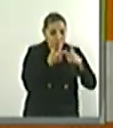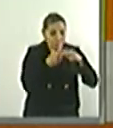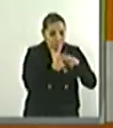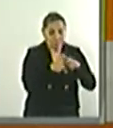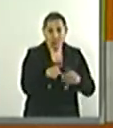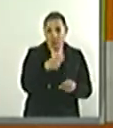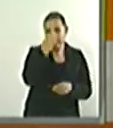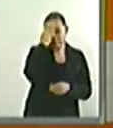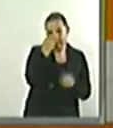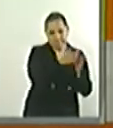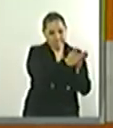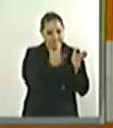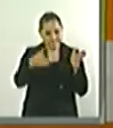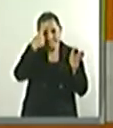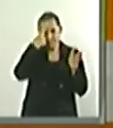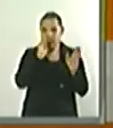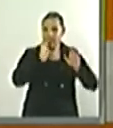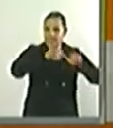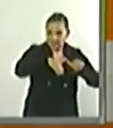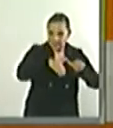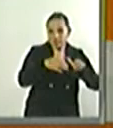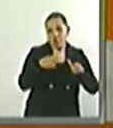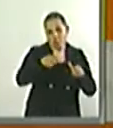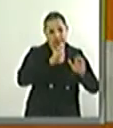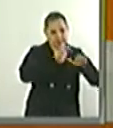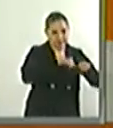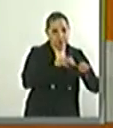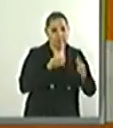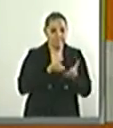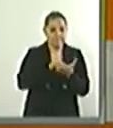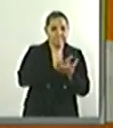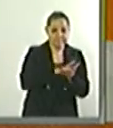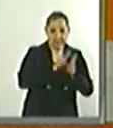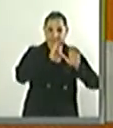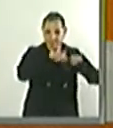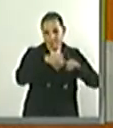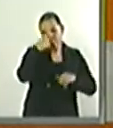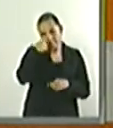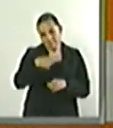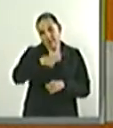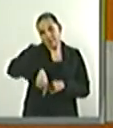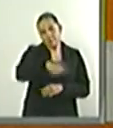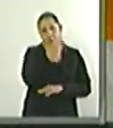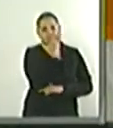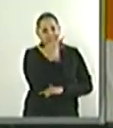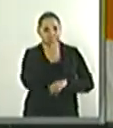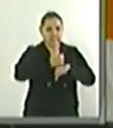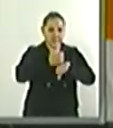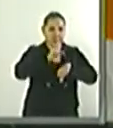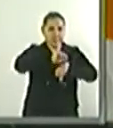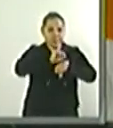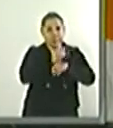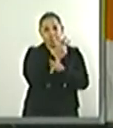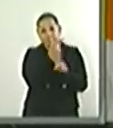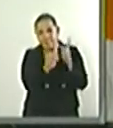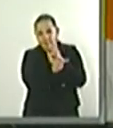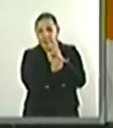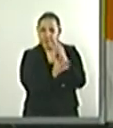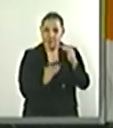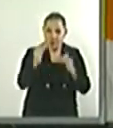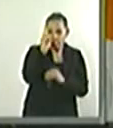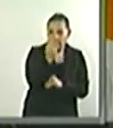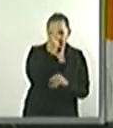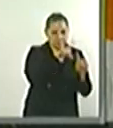y preinscripción en los niveles de educación básica media y media superior las autoridades